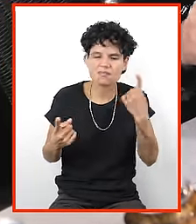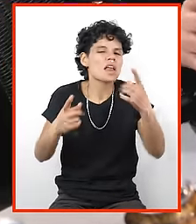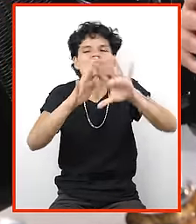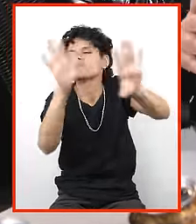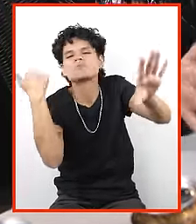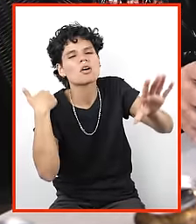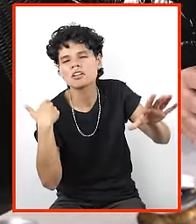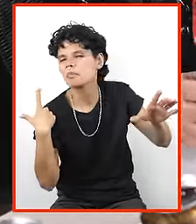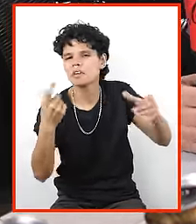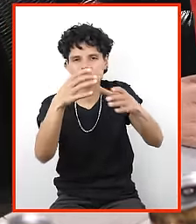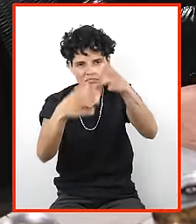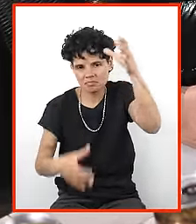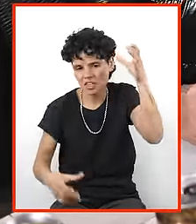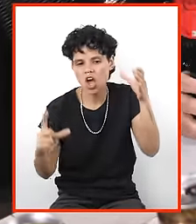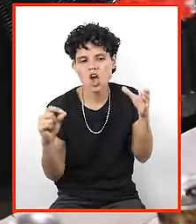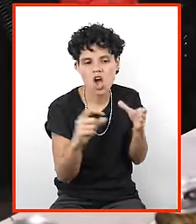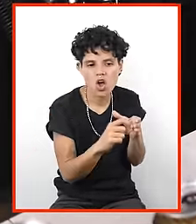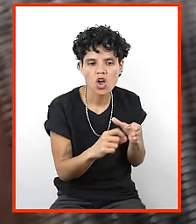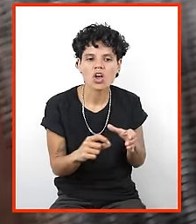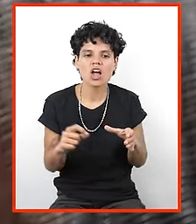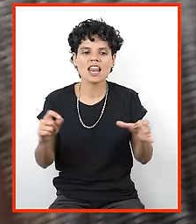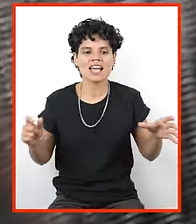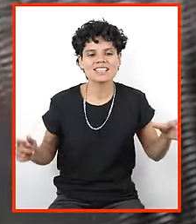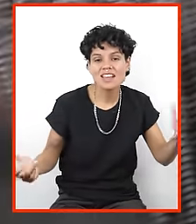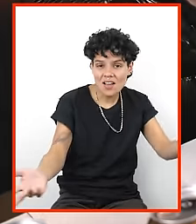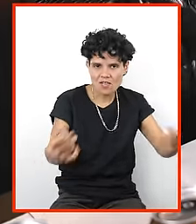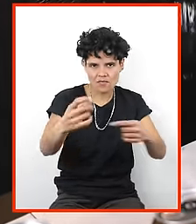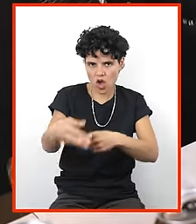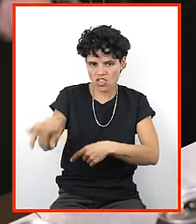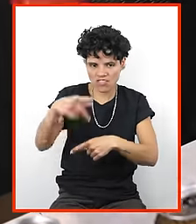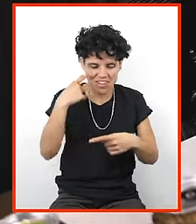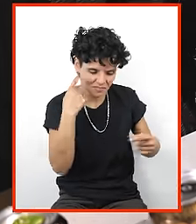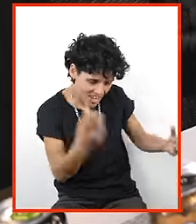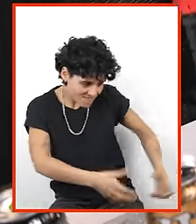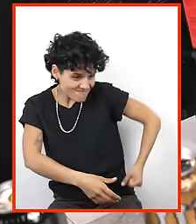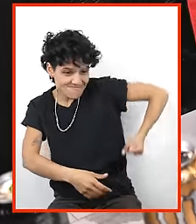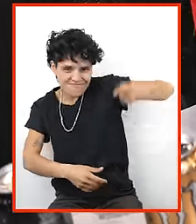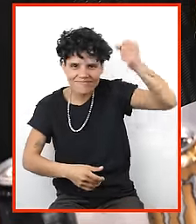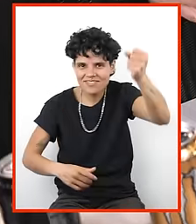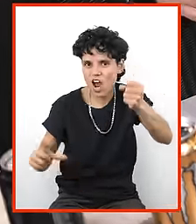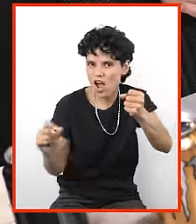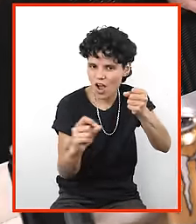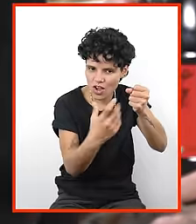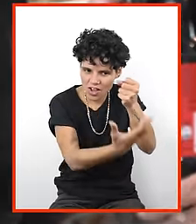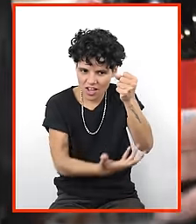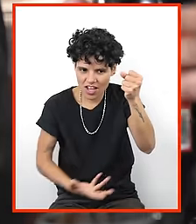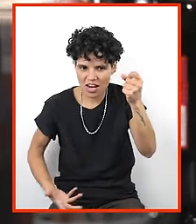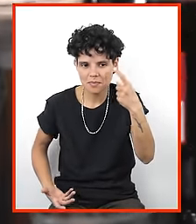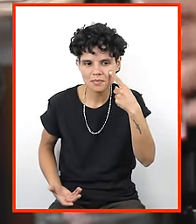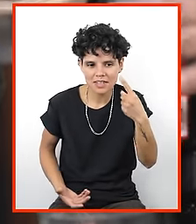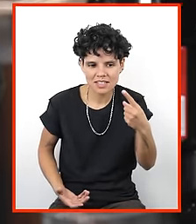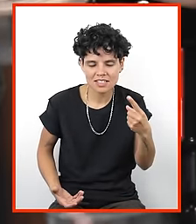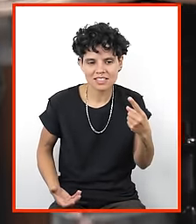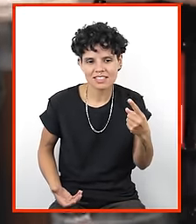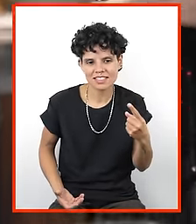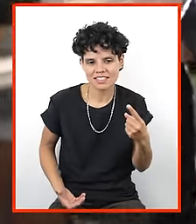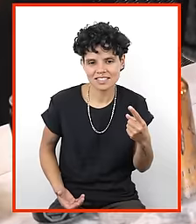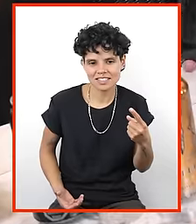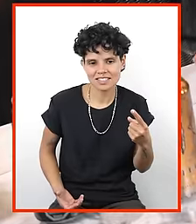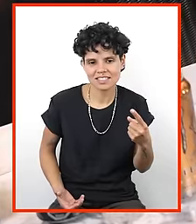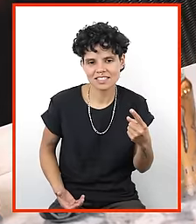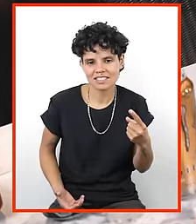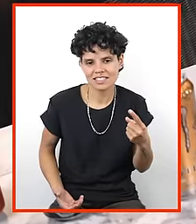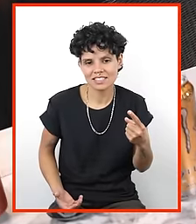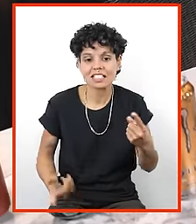grabación. Aquí está mi Coca-Cola. Pero mira lo que tengo acá, Denis. No la... Te dije,